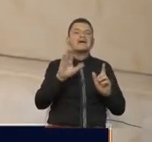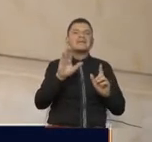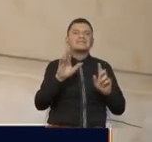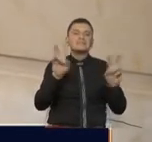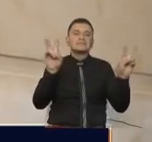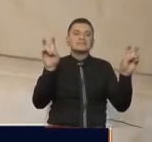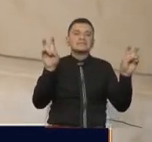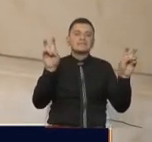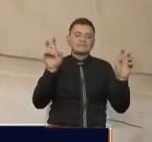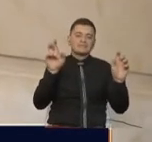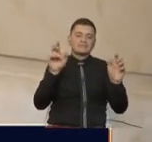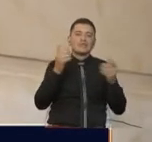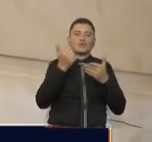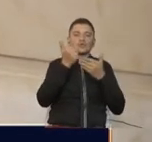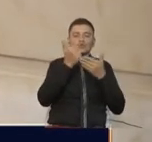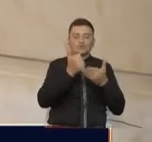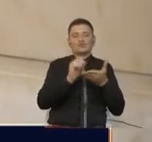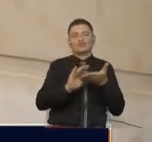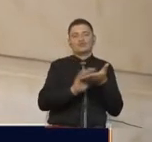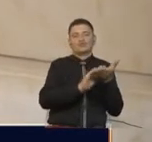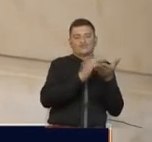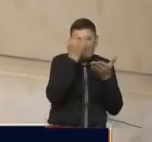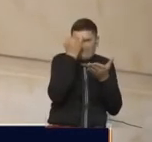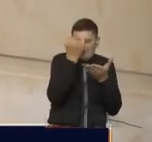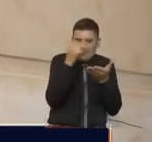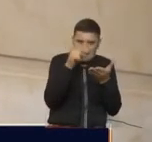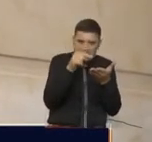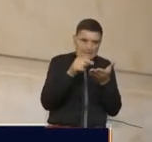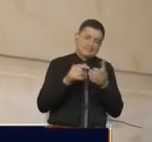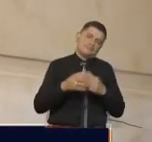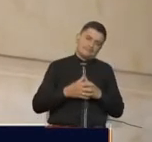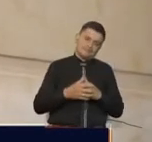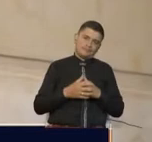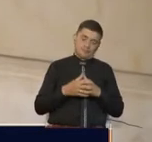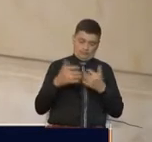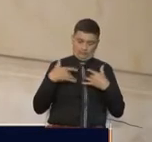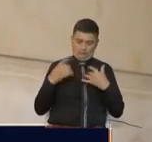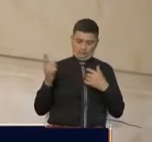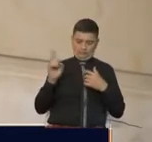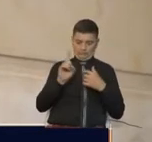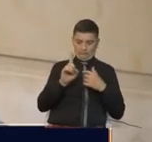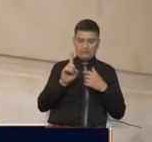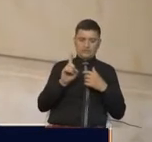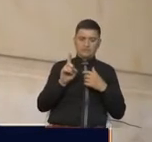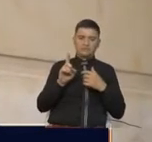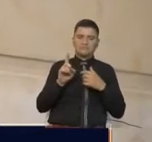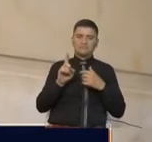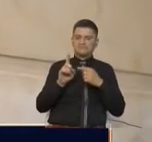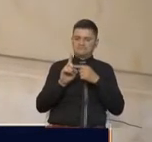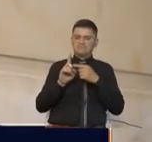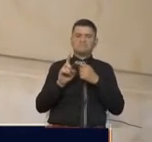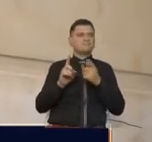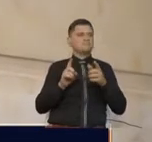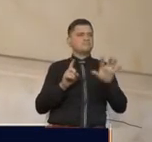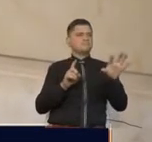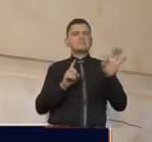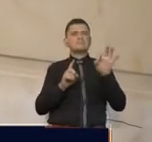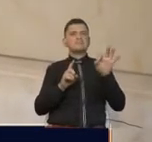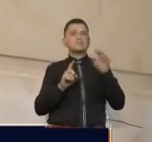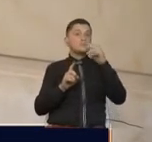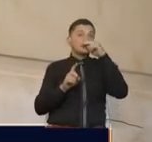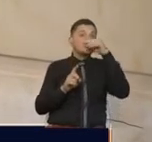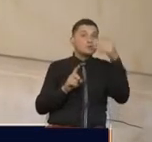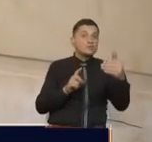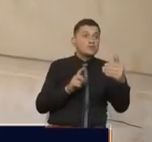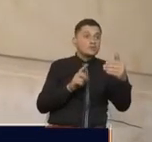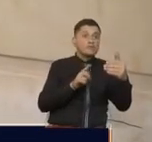buscar soluciones. Entonces yo no vengo aquí sino en nombre del niño que no pudo ir ayer al colegio